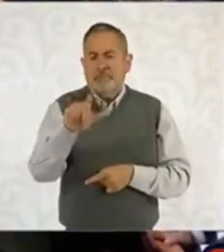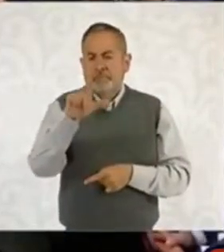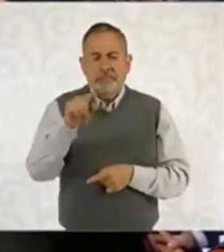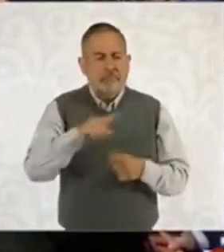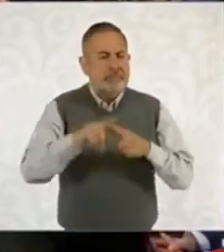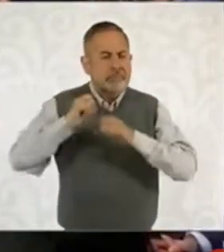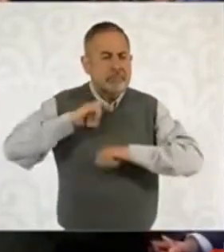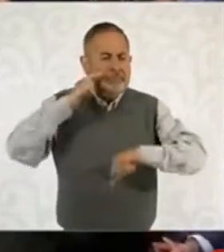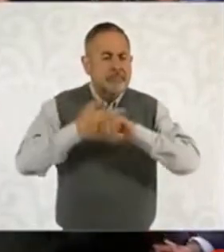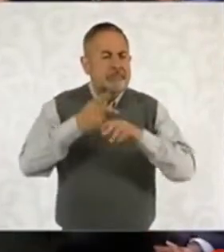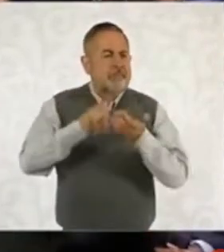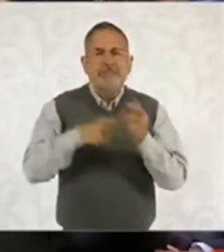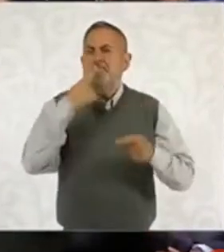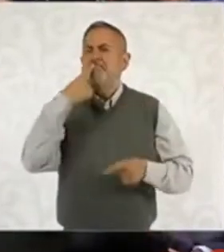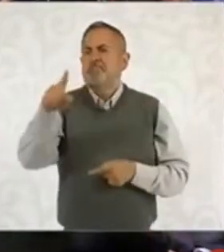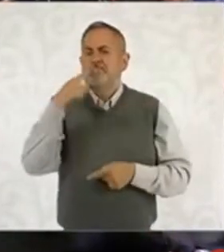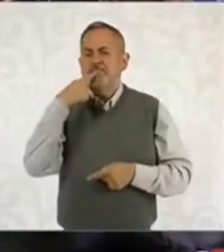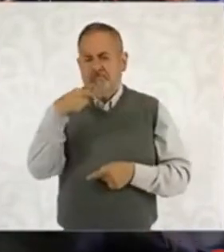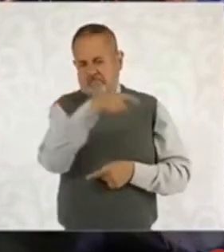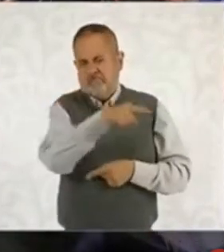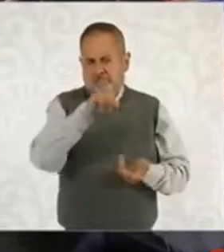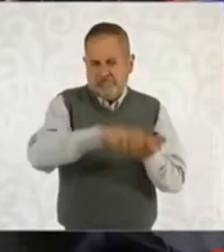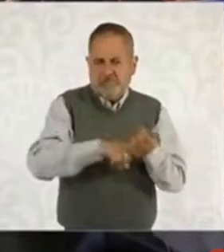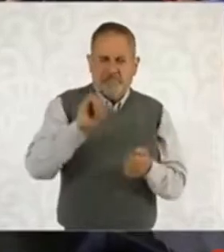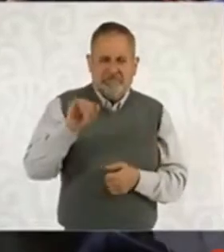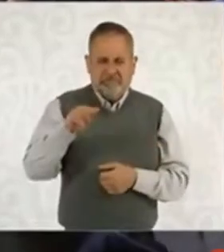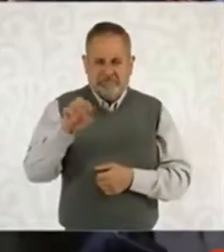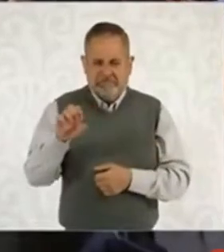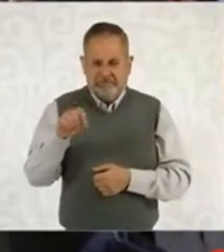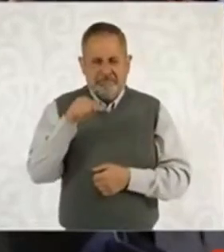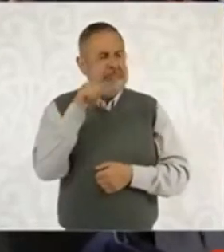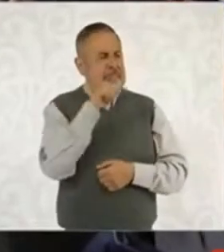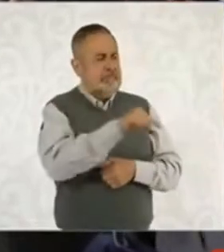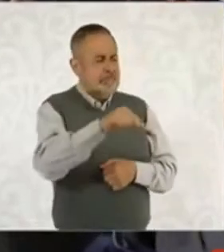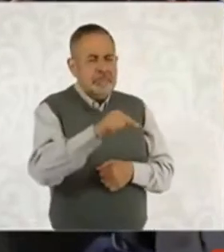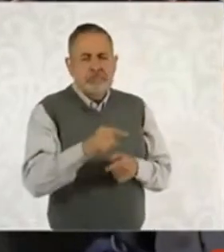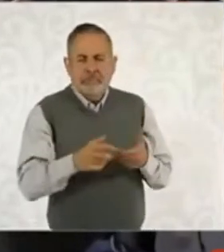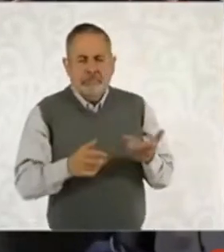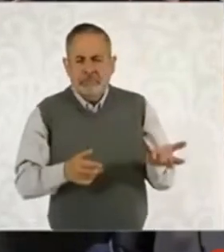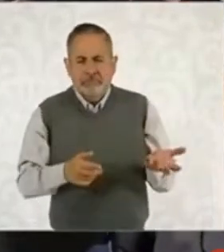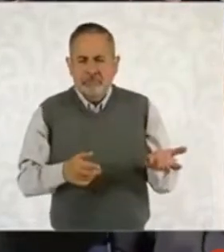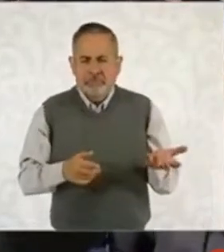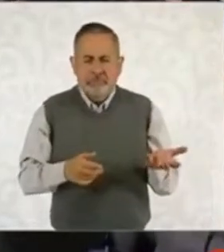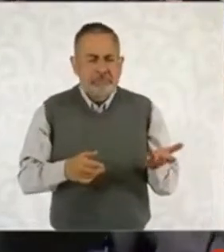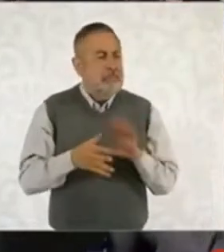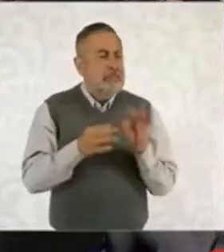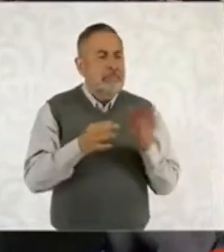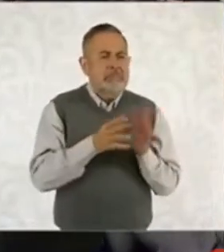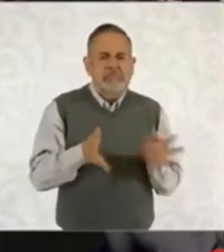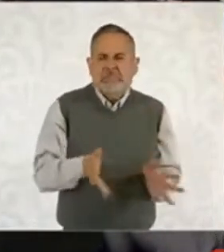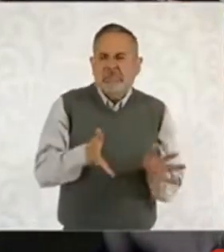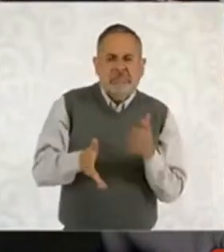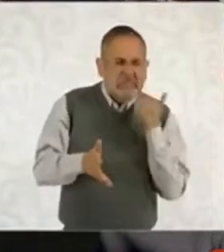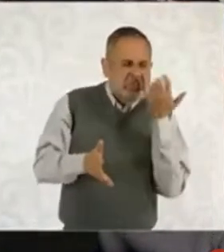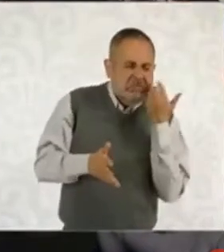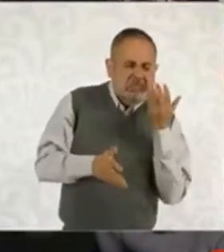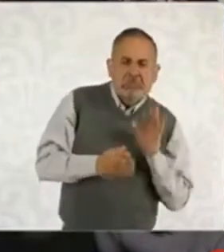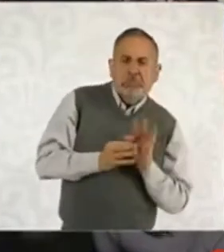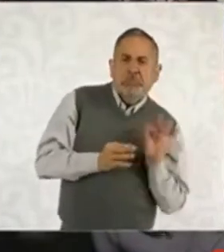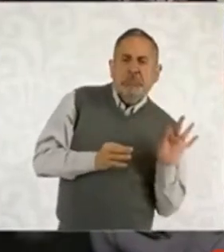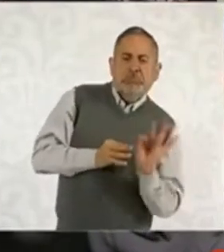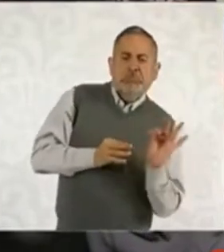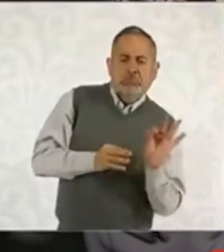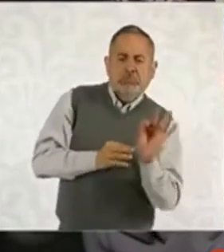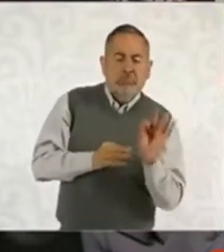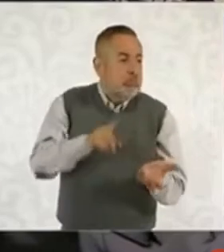de la Unidad de Quejas y Denuncias de este Instituto Nacional Electoral pues propició que se sembraran pruebas